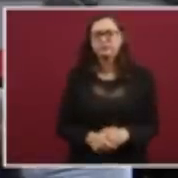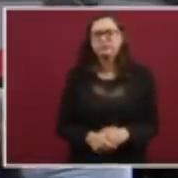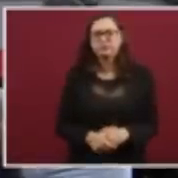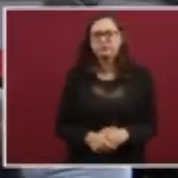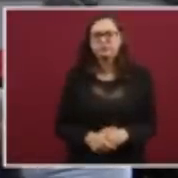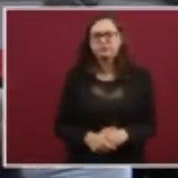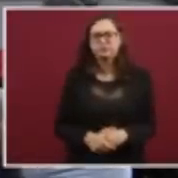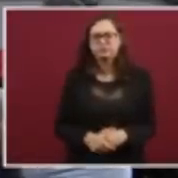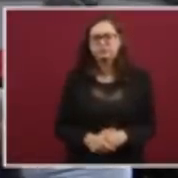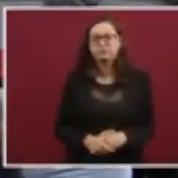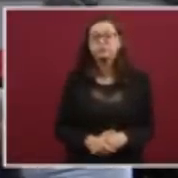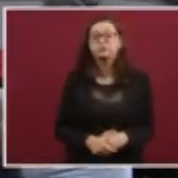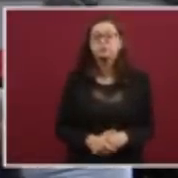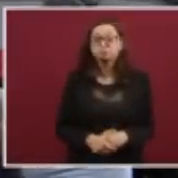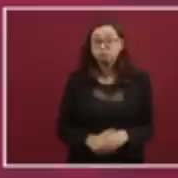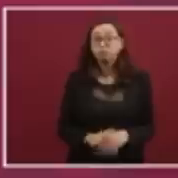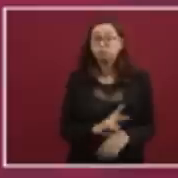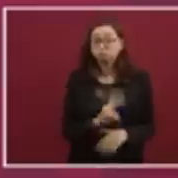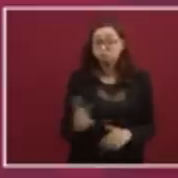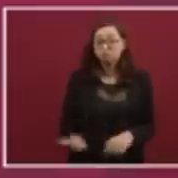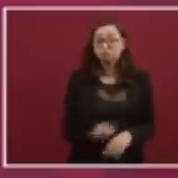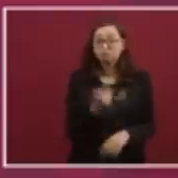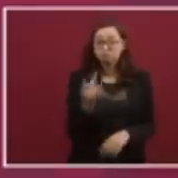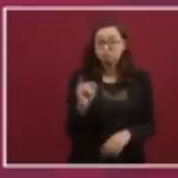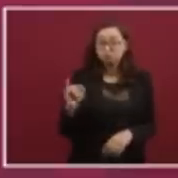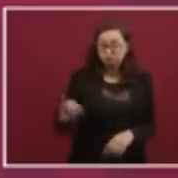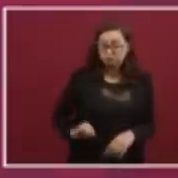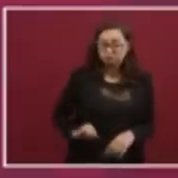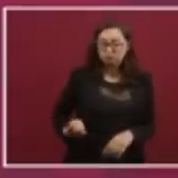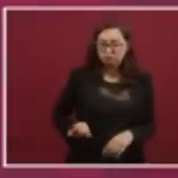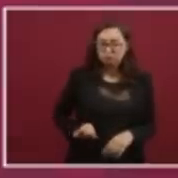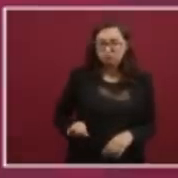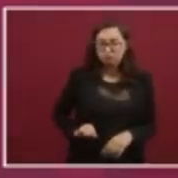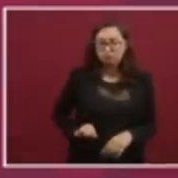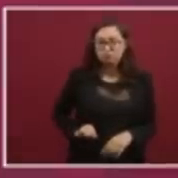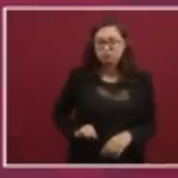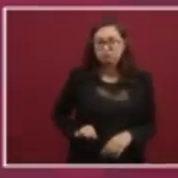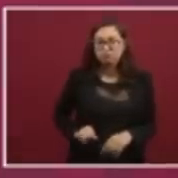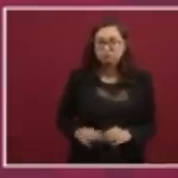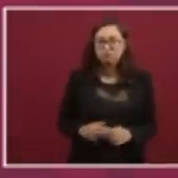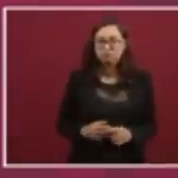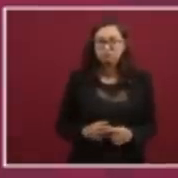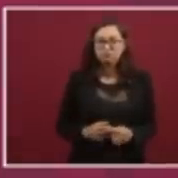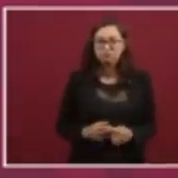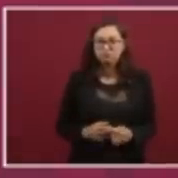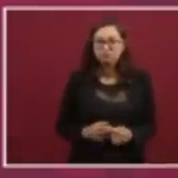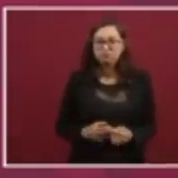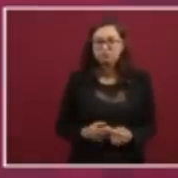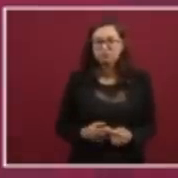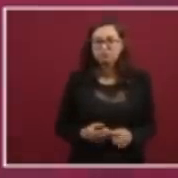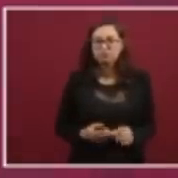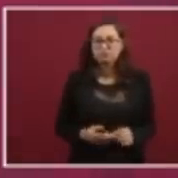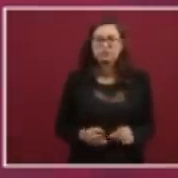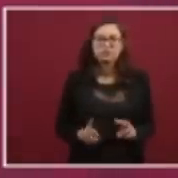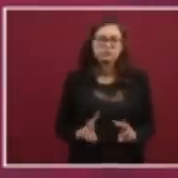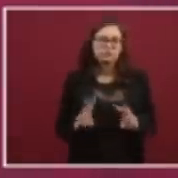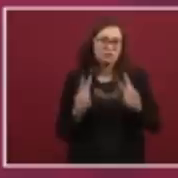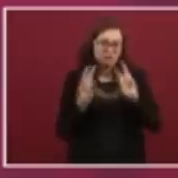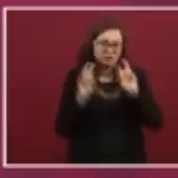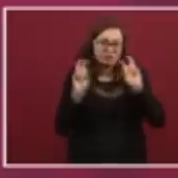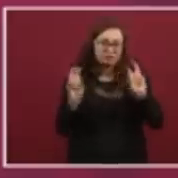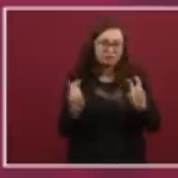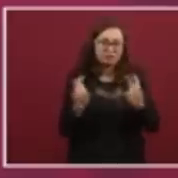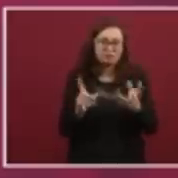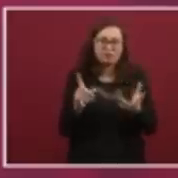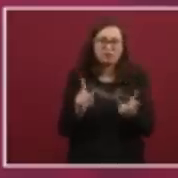una pregunta pertinente. Viene acompañada de, la seguridad de que en México